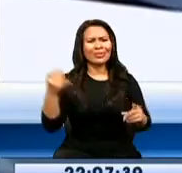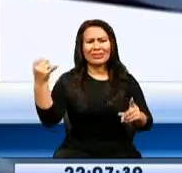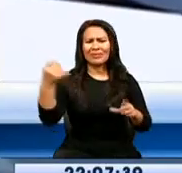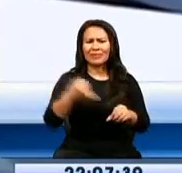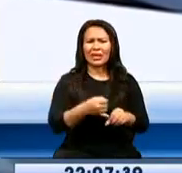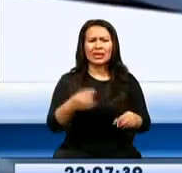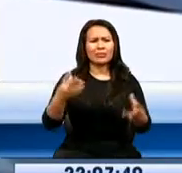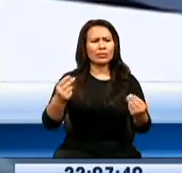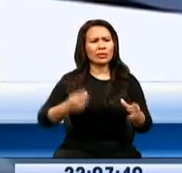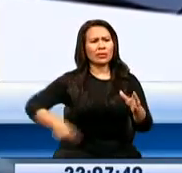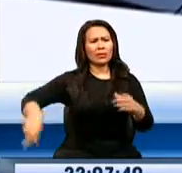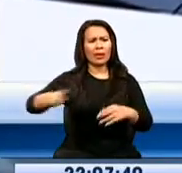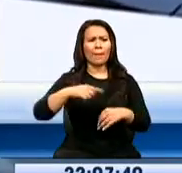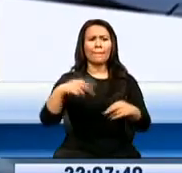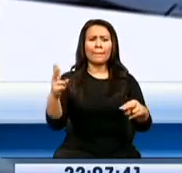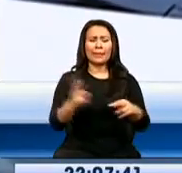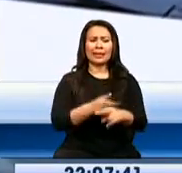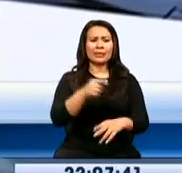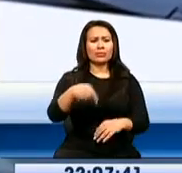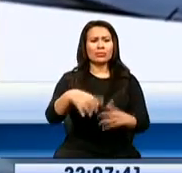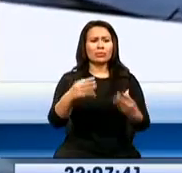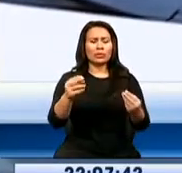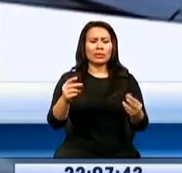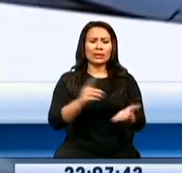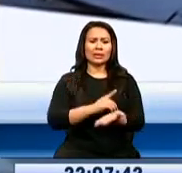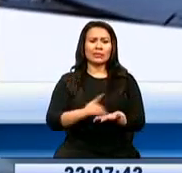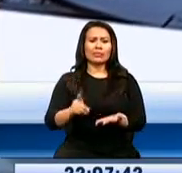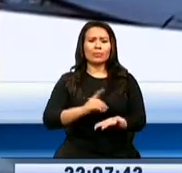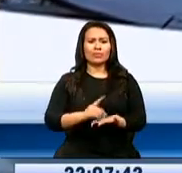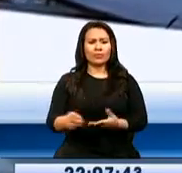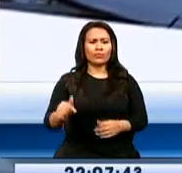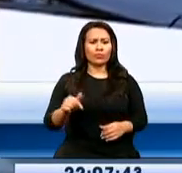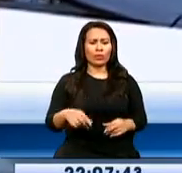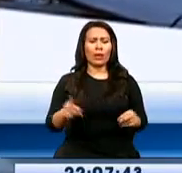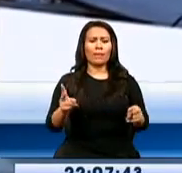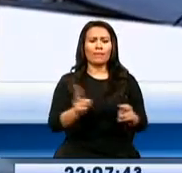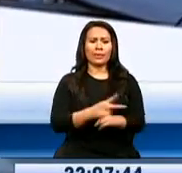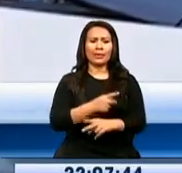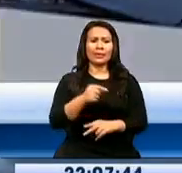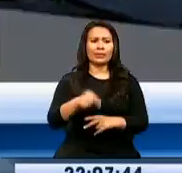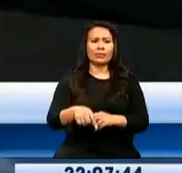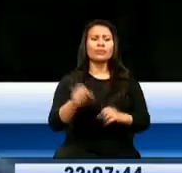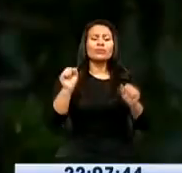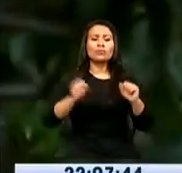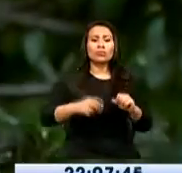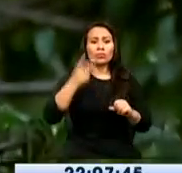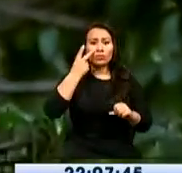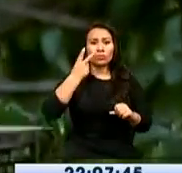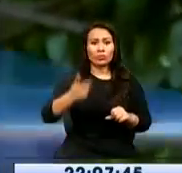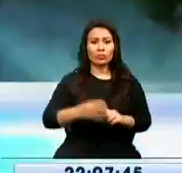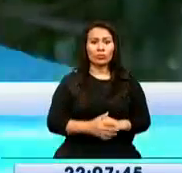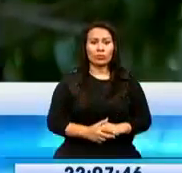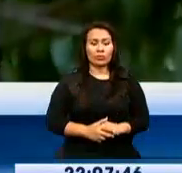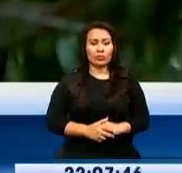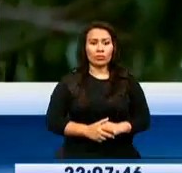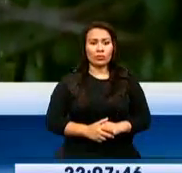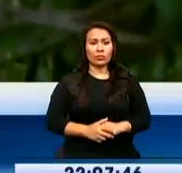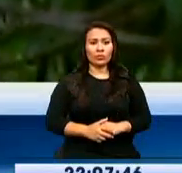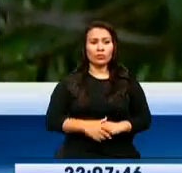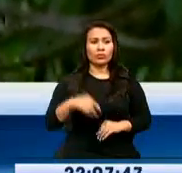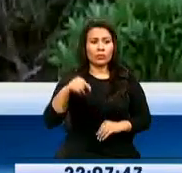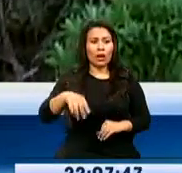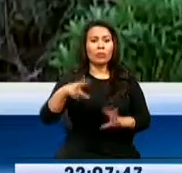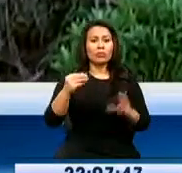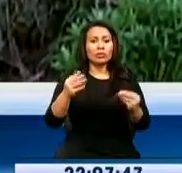Y cada noche de fin de semana vienen a botarles por acá. Carros robados, todo eso, hay gente que pide auxilio. Las autoridades realizan las